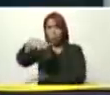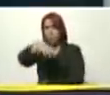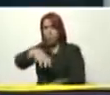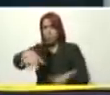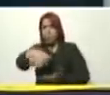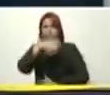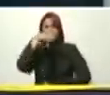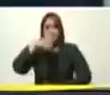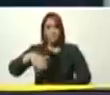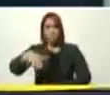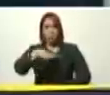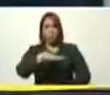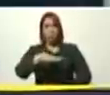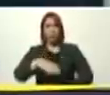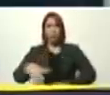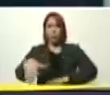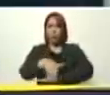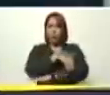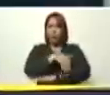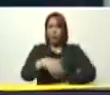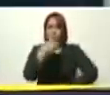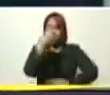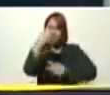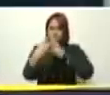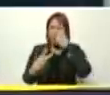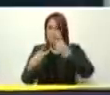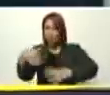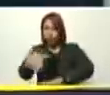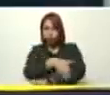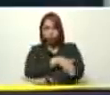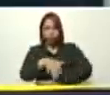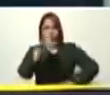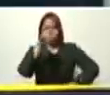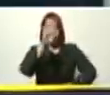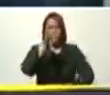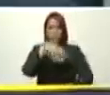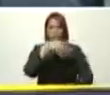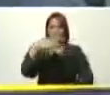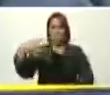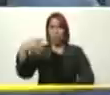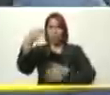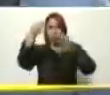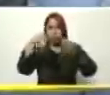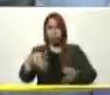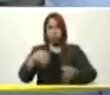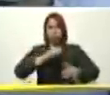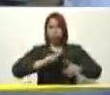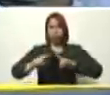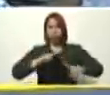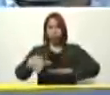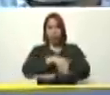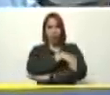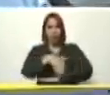pueblo desde las calles, en las calles. Agendas concretas de acción para la calle.